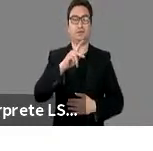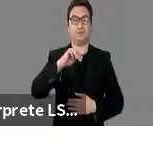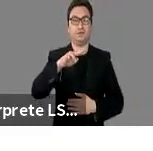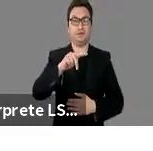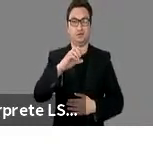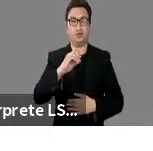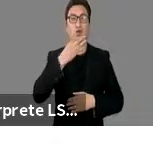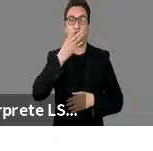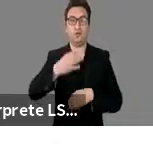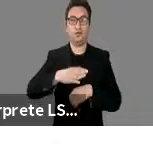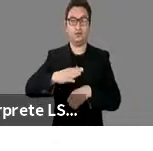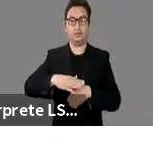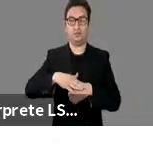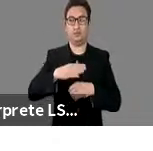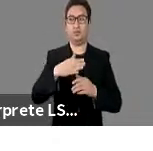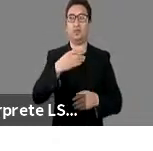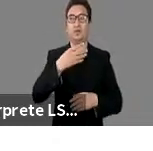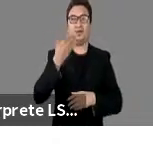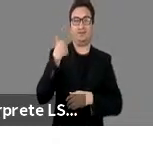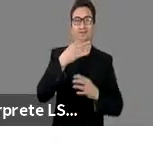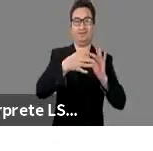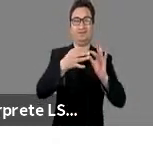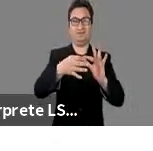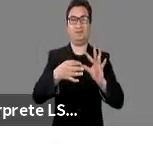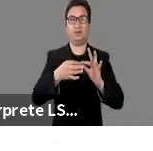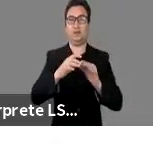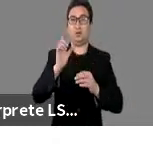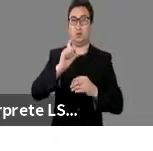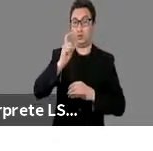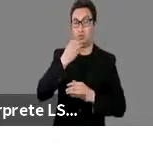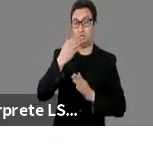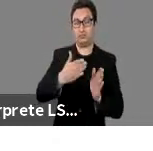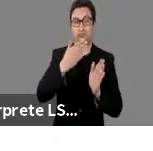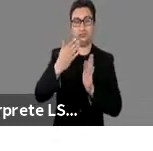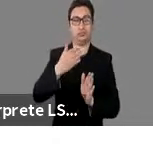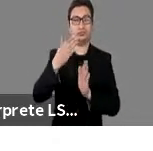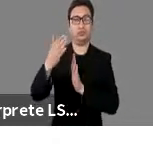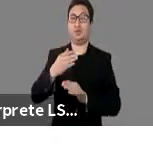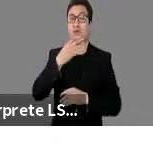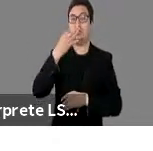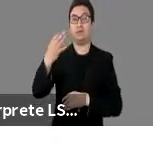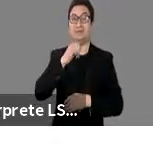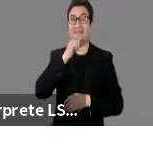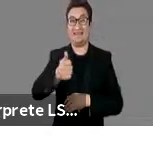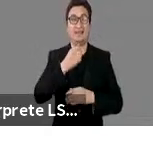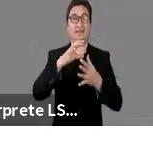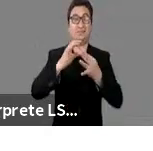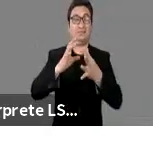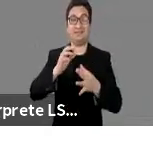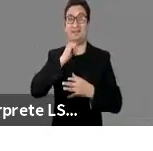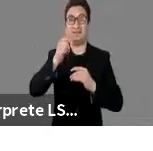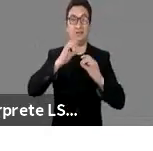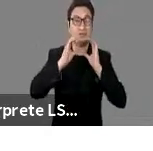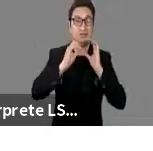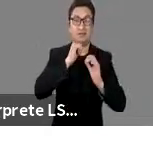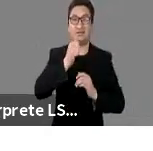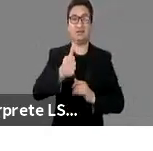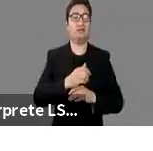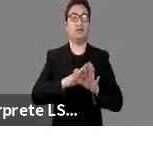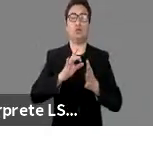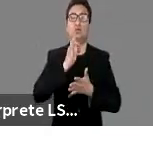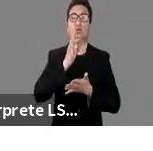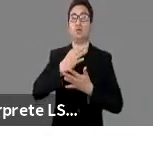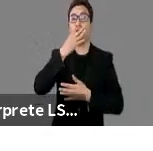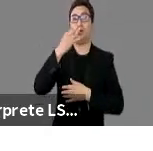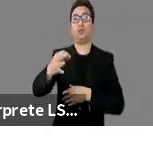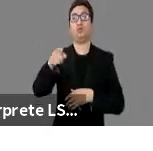hay comunicación, solamente se le dice que tiene 9 o 15 días según el procedimiento que corresponda para dar contestación a la